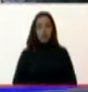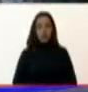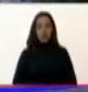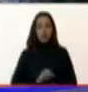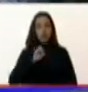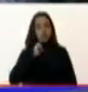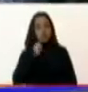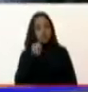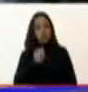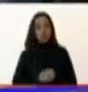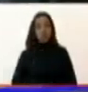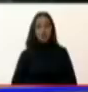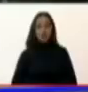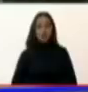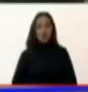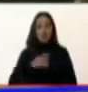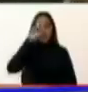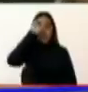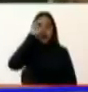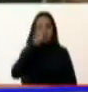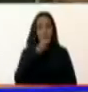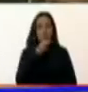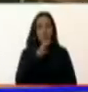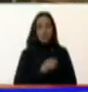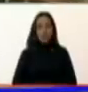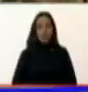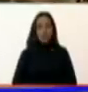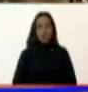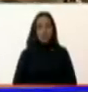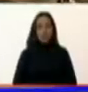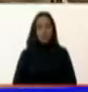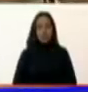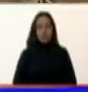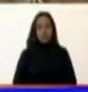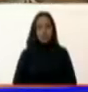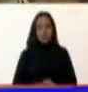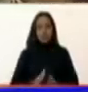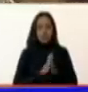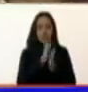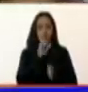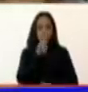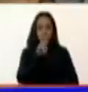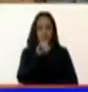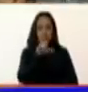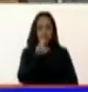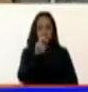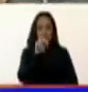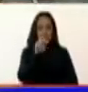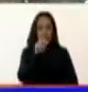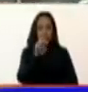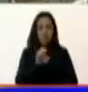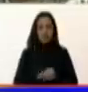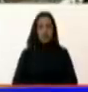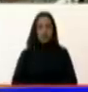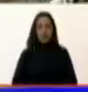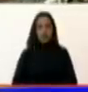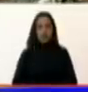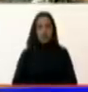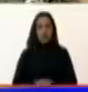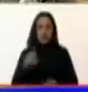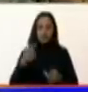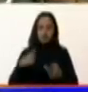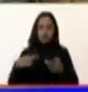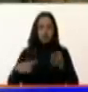Rusia, República Dominicana, San Vicente y las Granadinas, Siria, Túnez